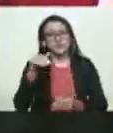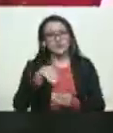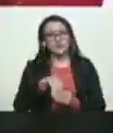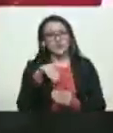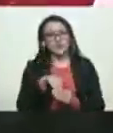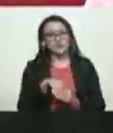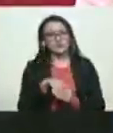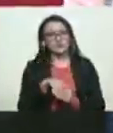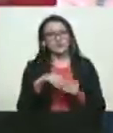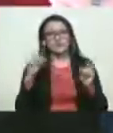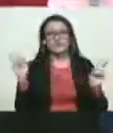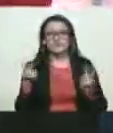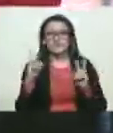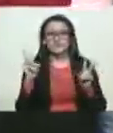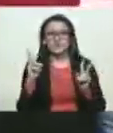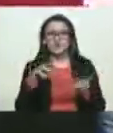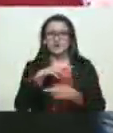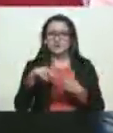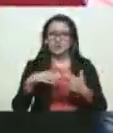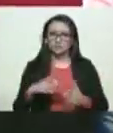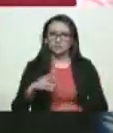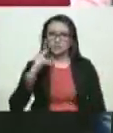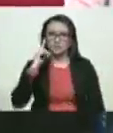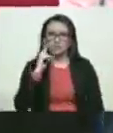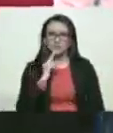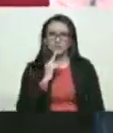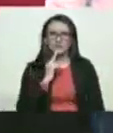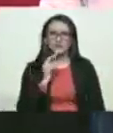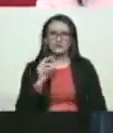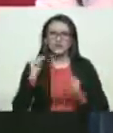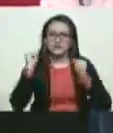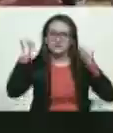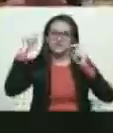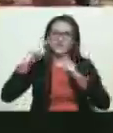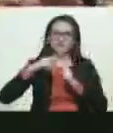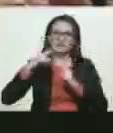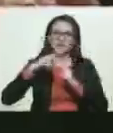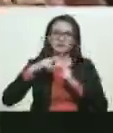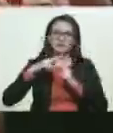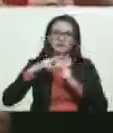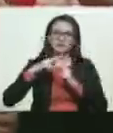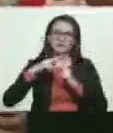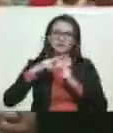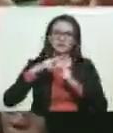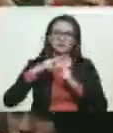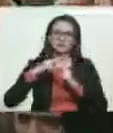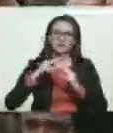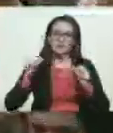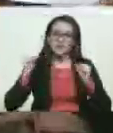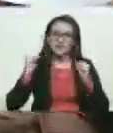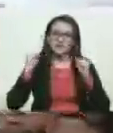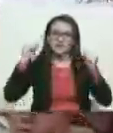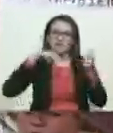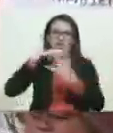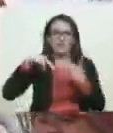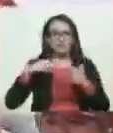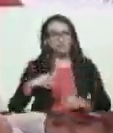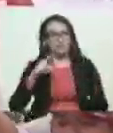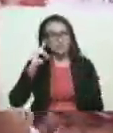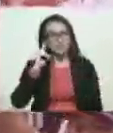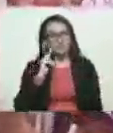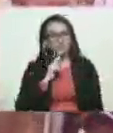para una gran victoria de la revolución bolivariana que viva el táchira combatiente que viva la revolución